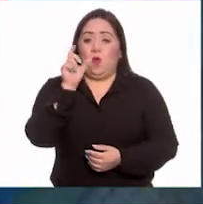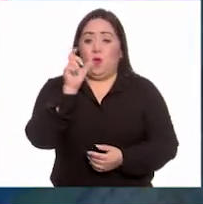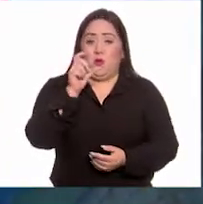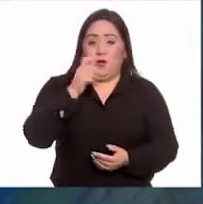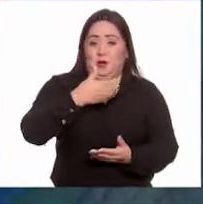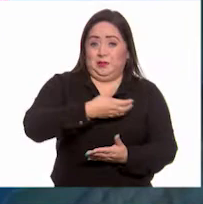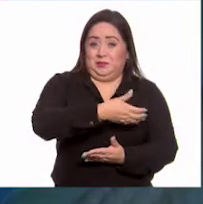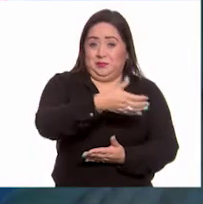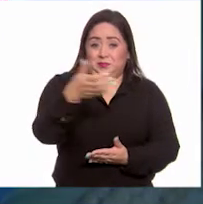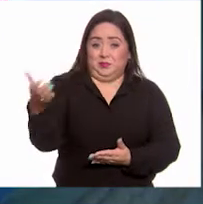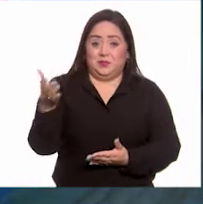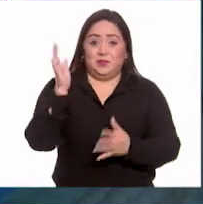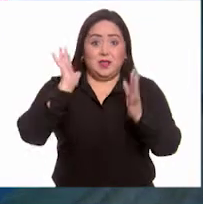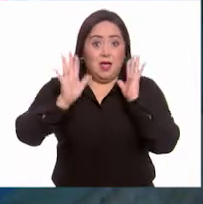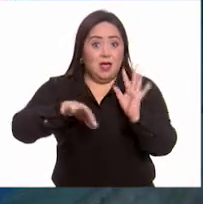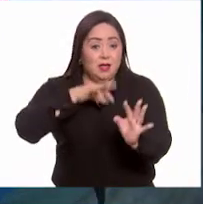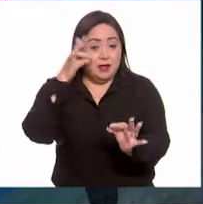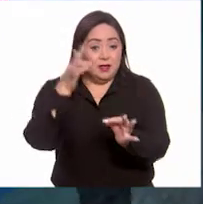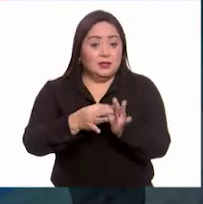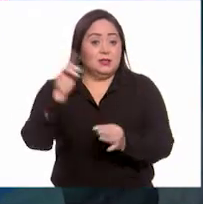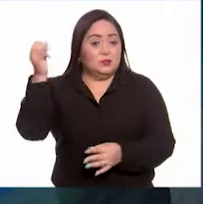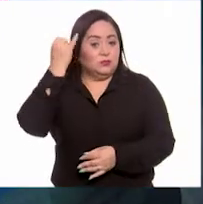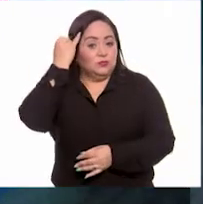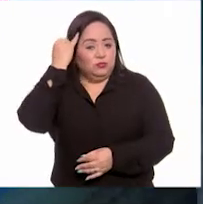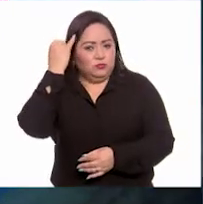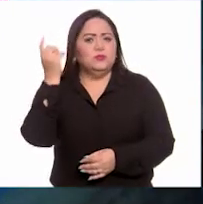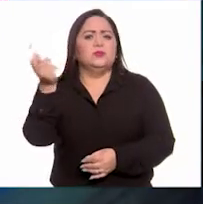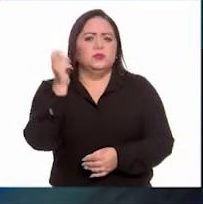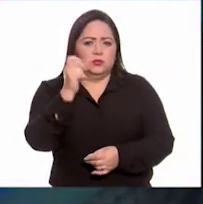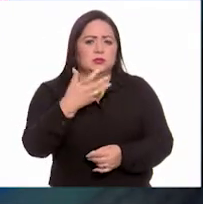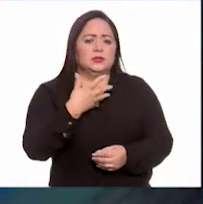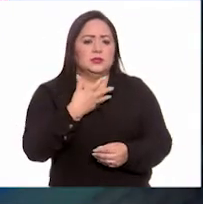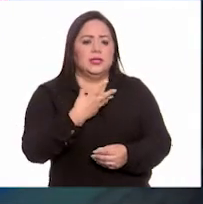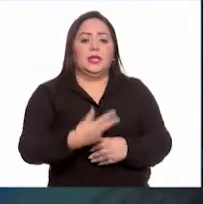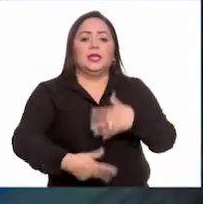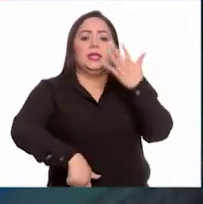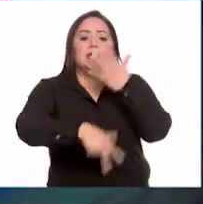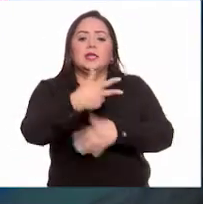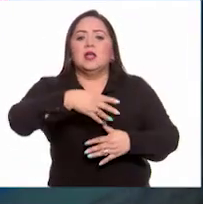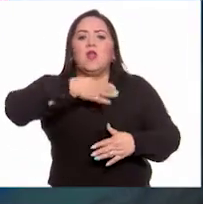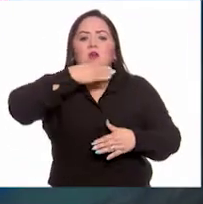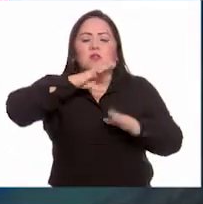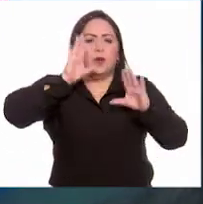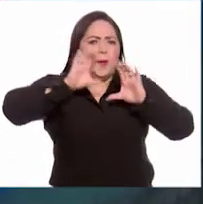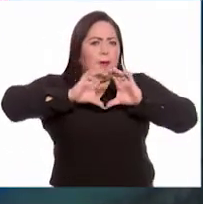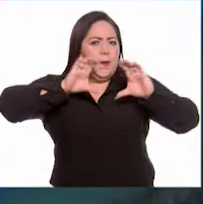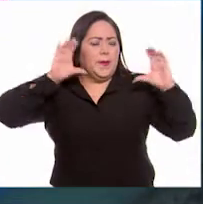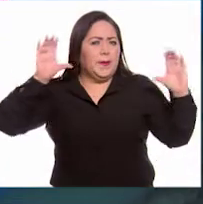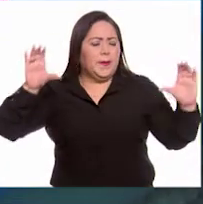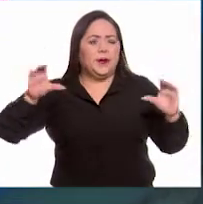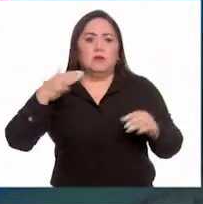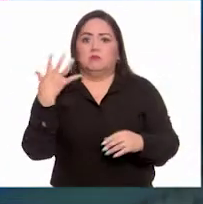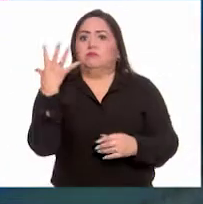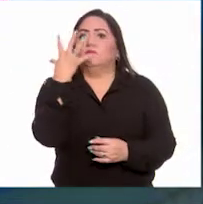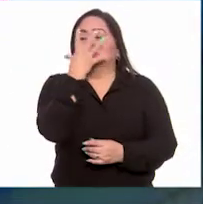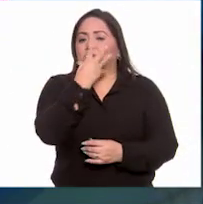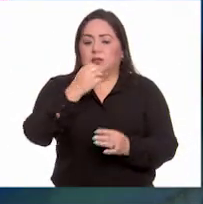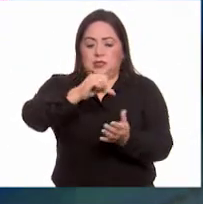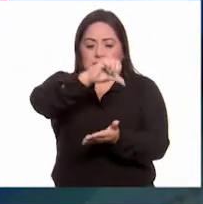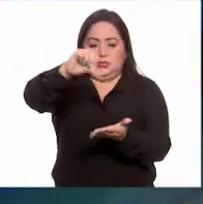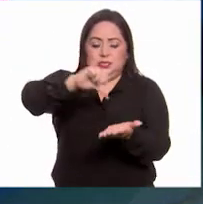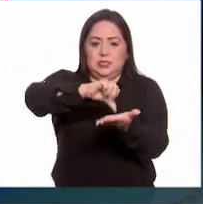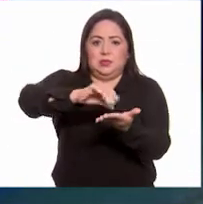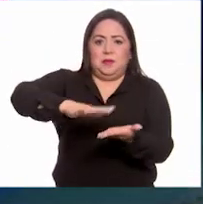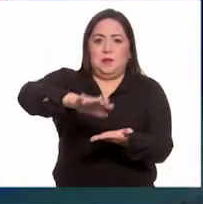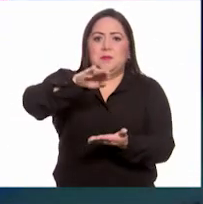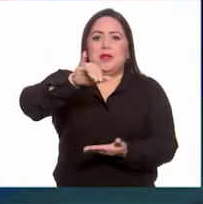Cuando la cosecha se ha logrado, el campesino ofrece 13 elotes bien grandes y preciosos en el centro de la